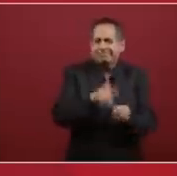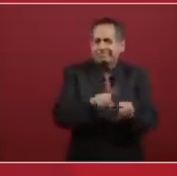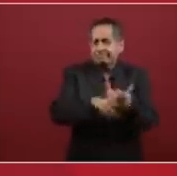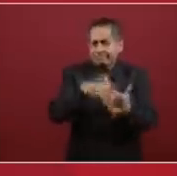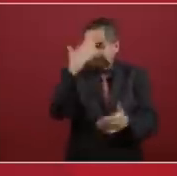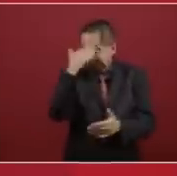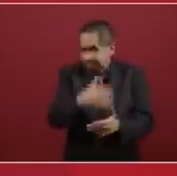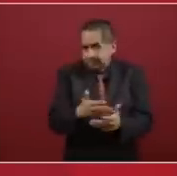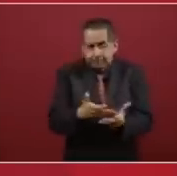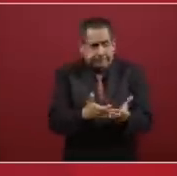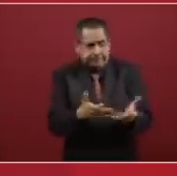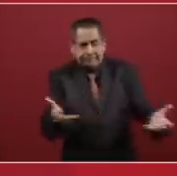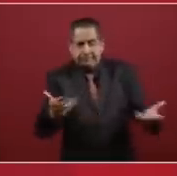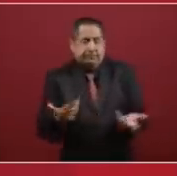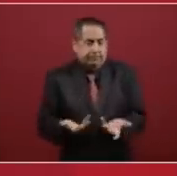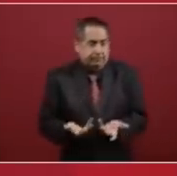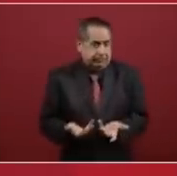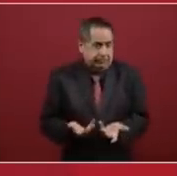estaba